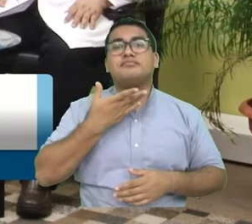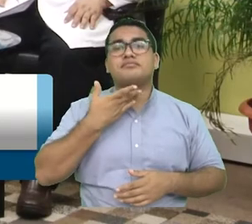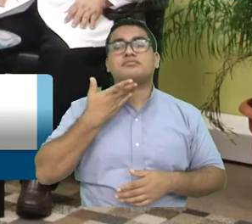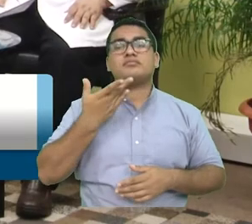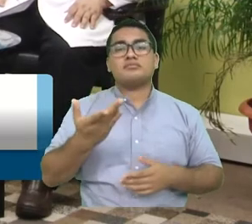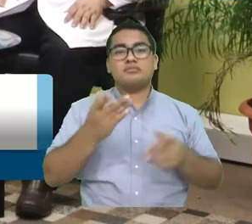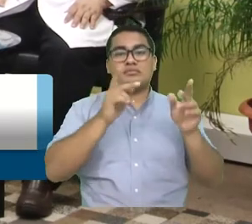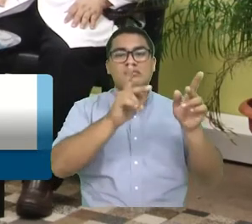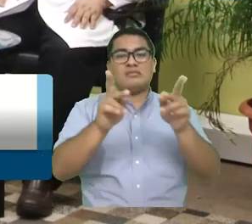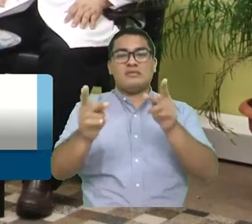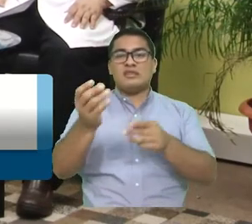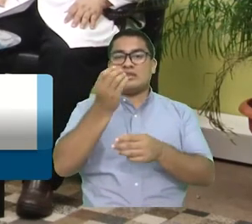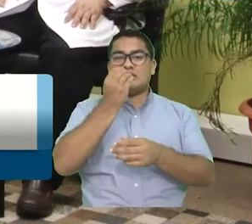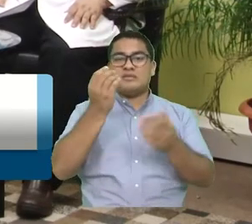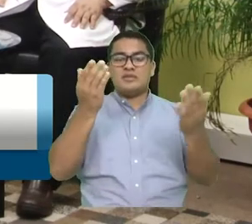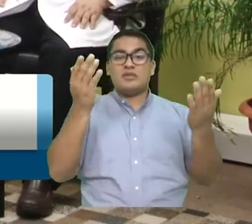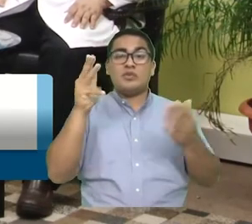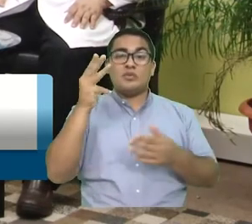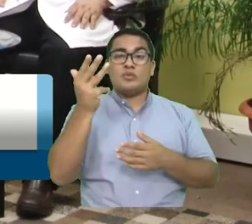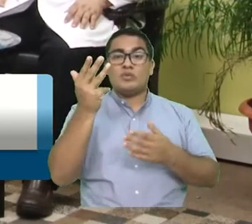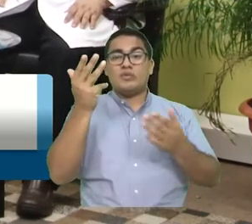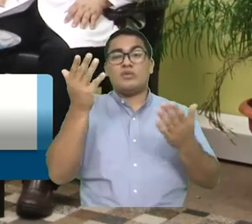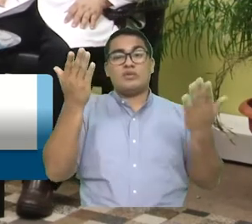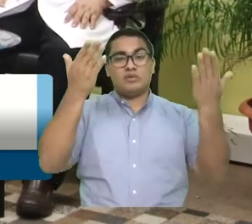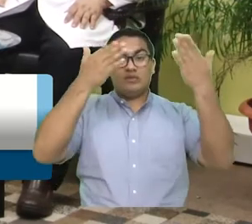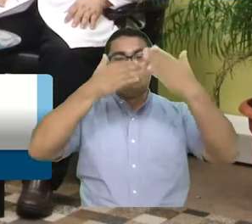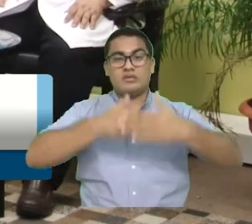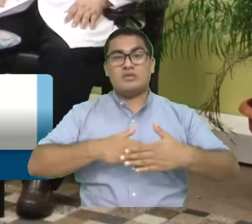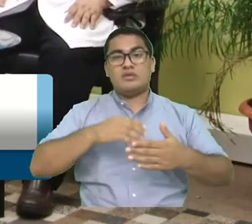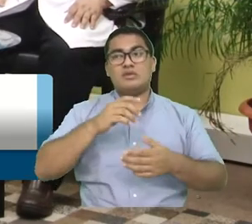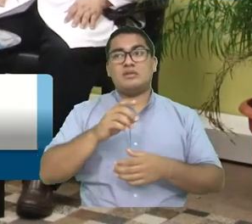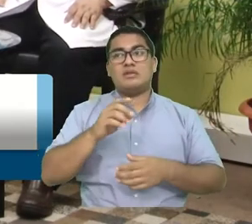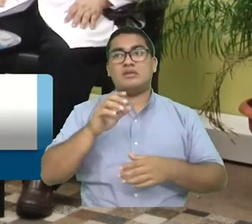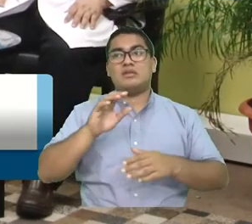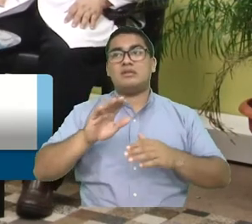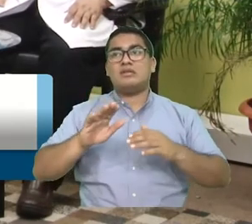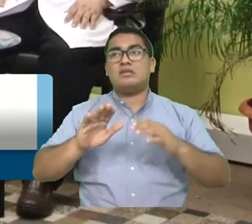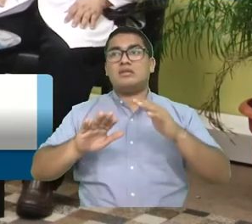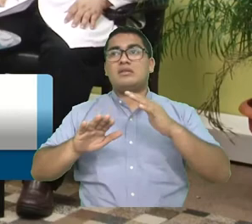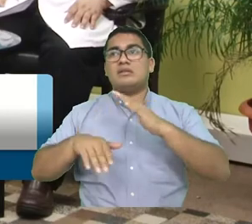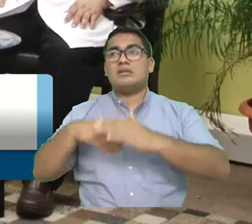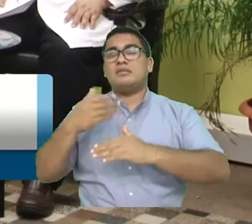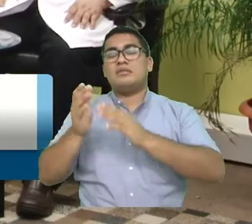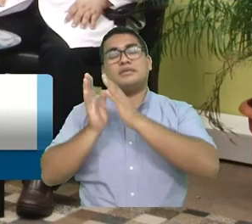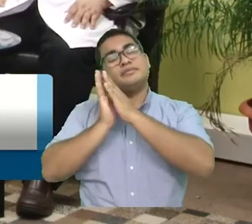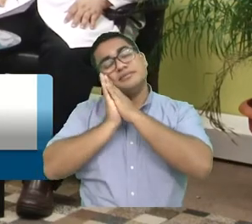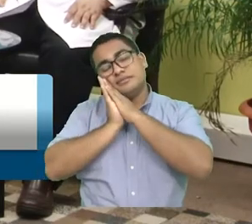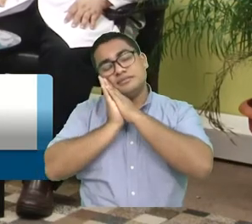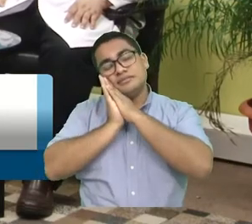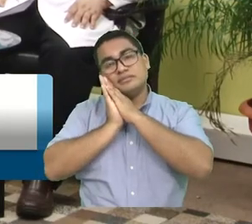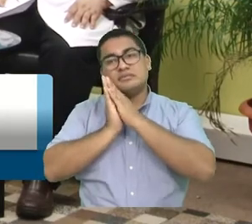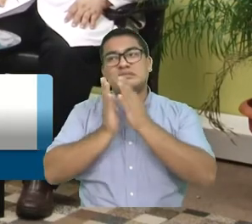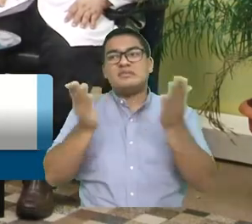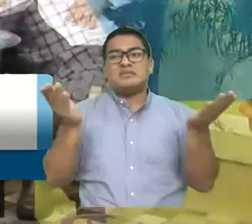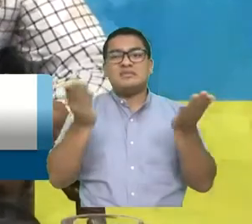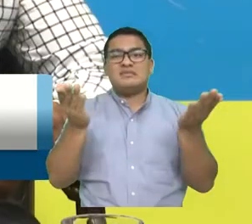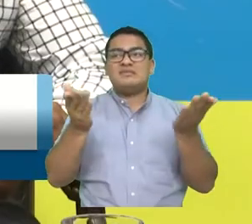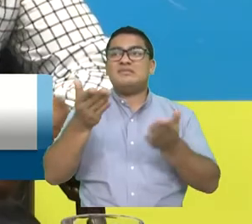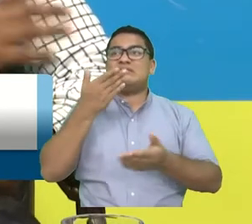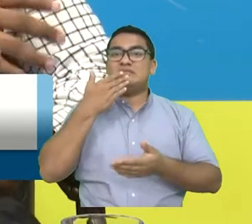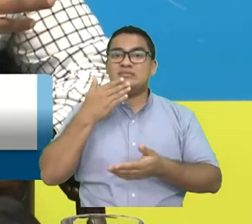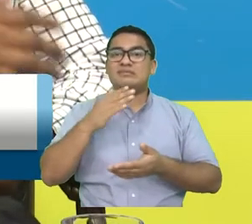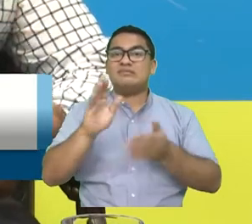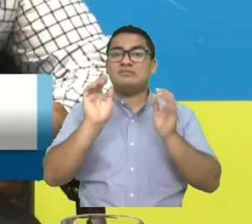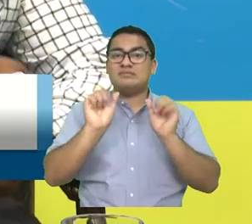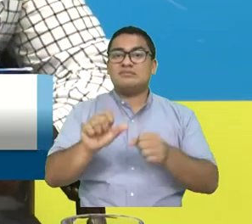noche, a las 8 de la noche, a los 15 o 20 minutos te vas a acostar y estar en esa posición, obviamente pues es un factor para que